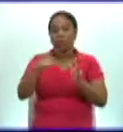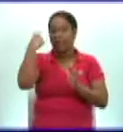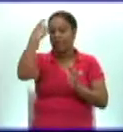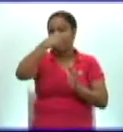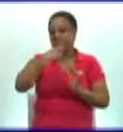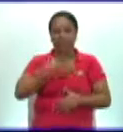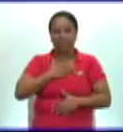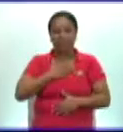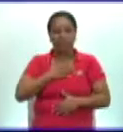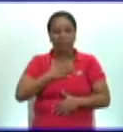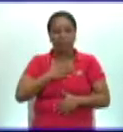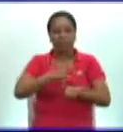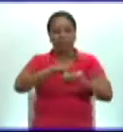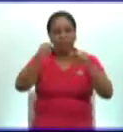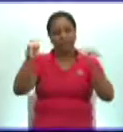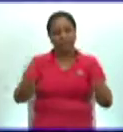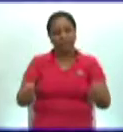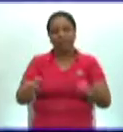propias del sistema.